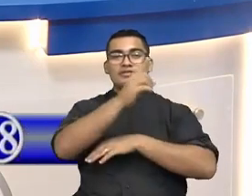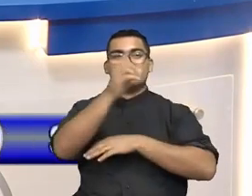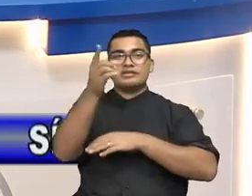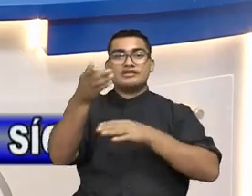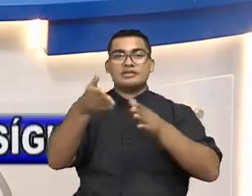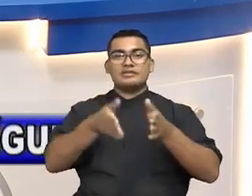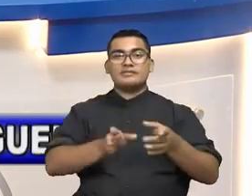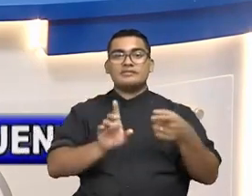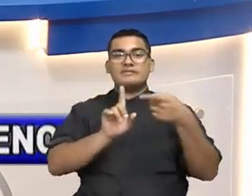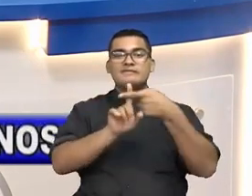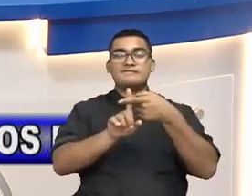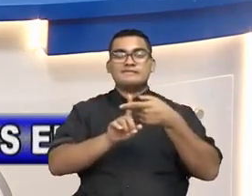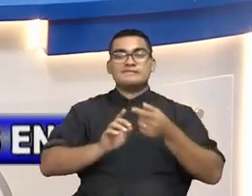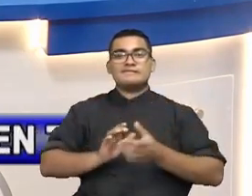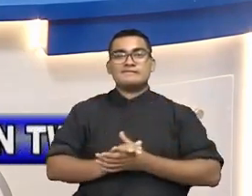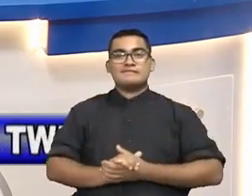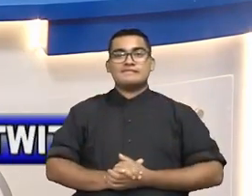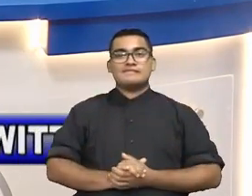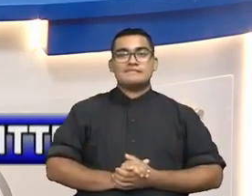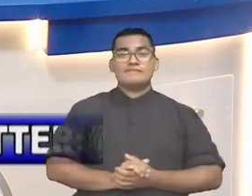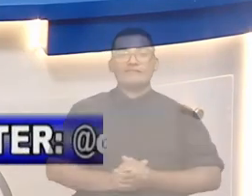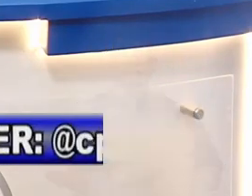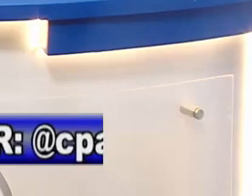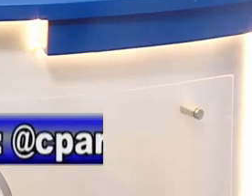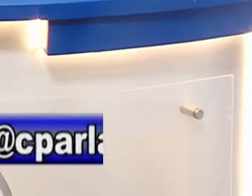Difuntos. Miguel Carranza Mena con más detalles.